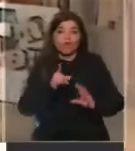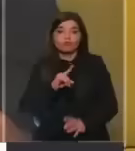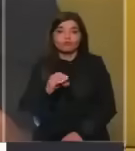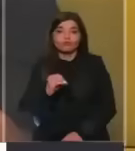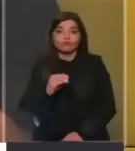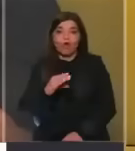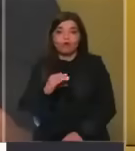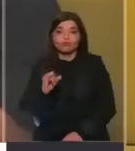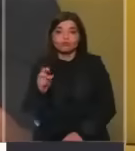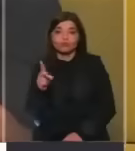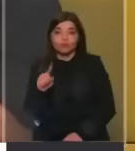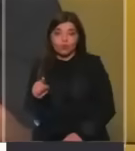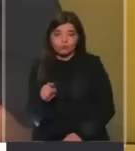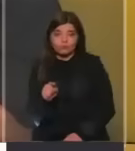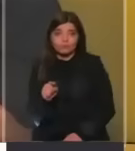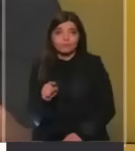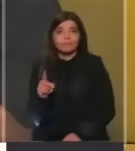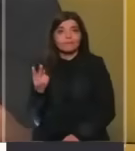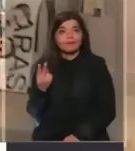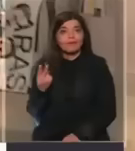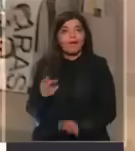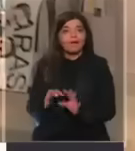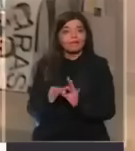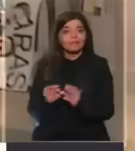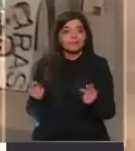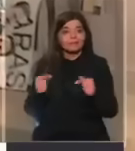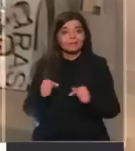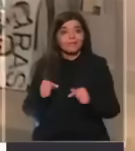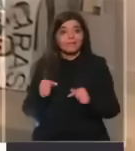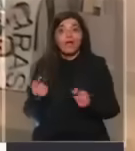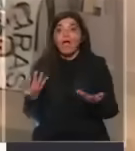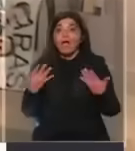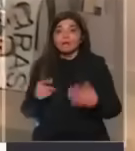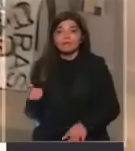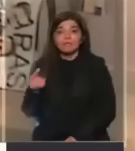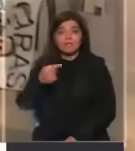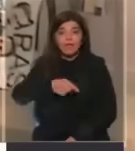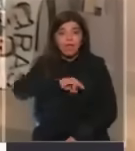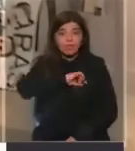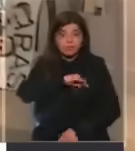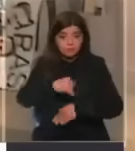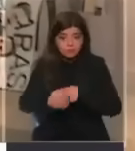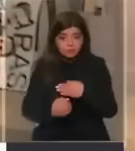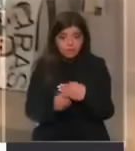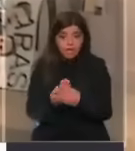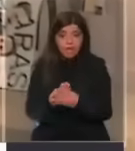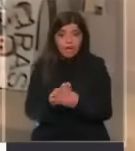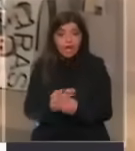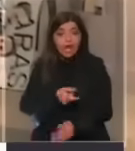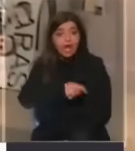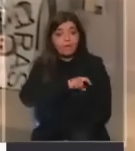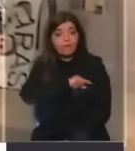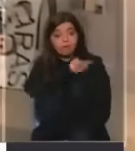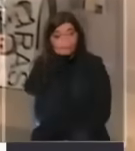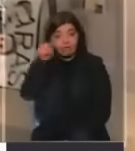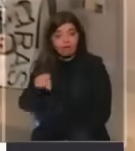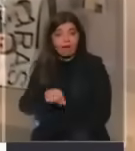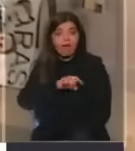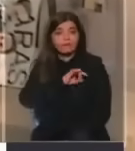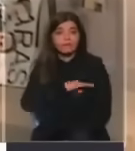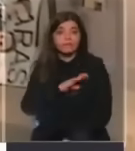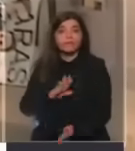Jorge Pancho, muchas gracias por recibirnos. Llegaron de madrugada, llegan directo desde España. Me gustaría saber cómo